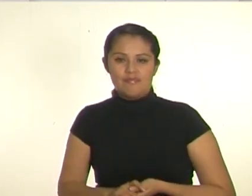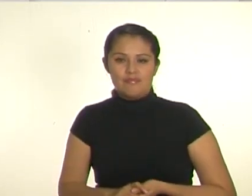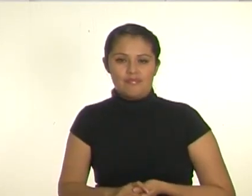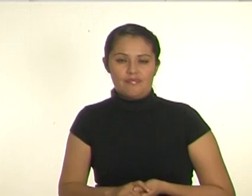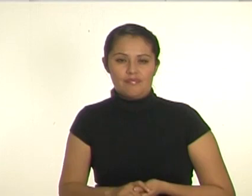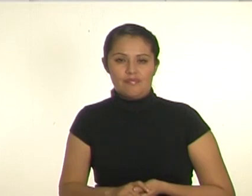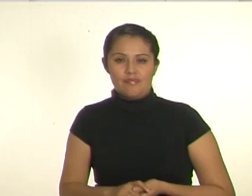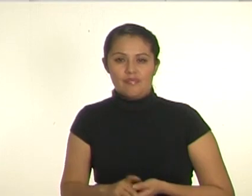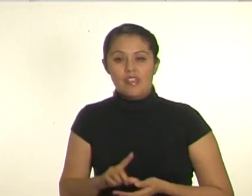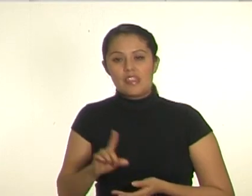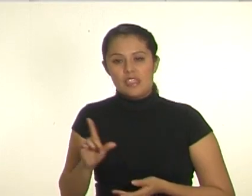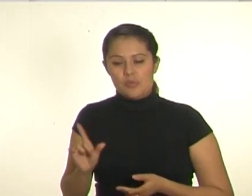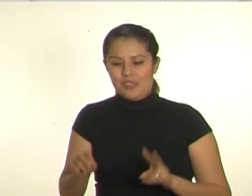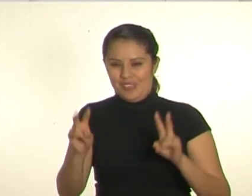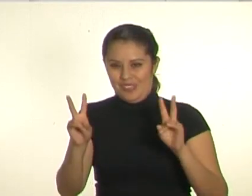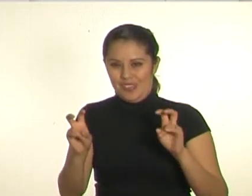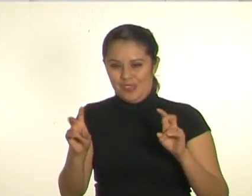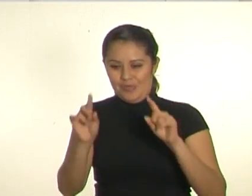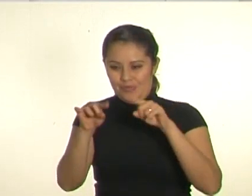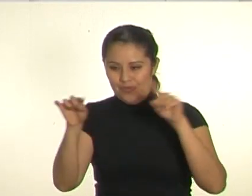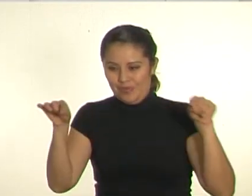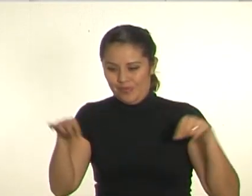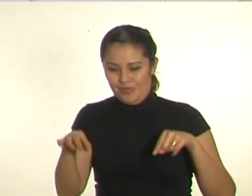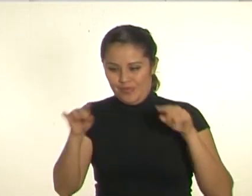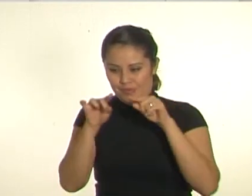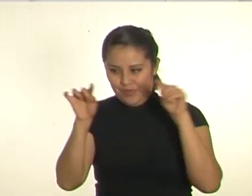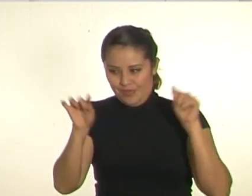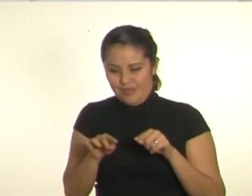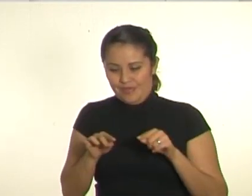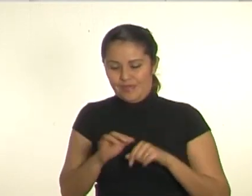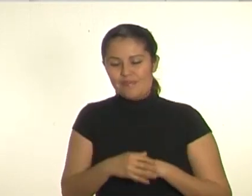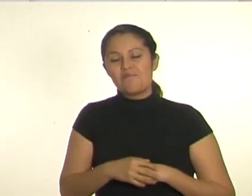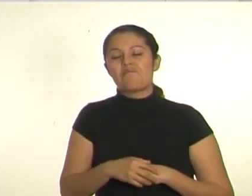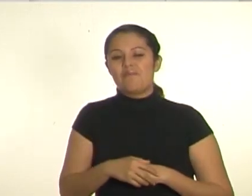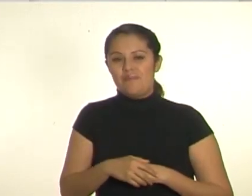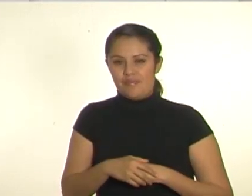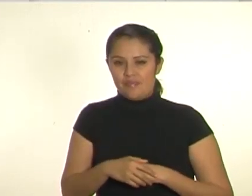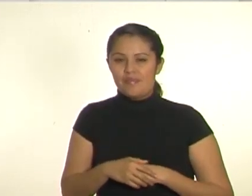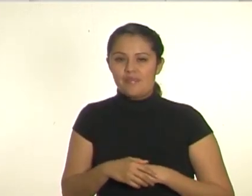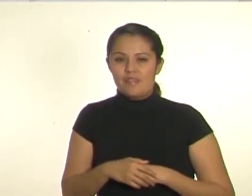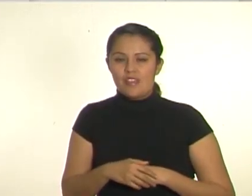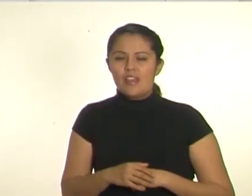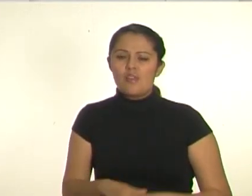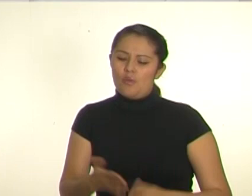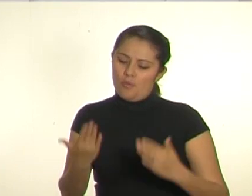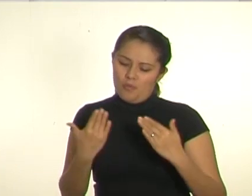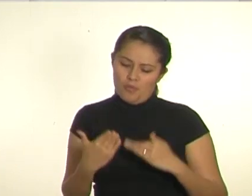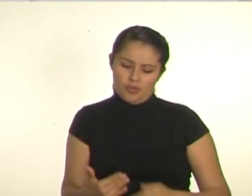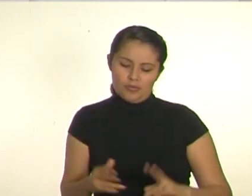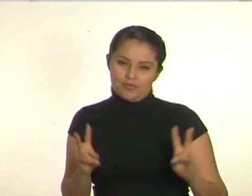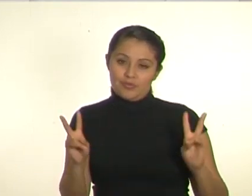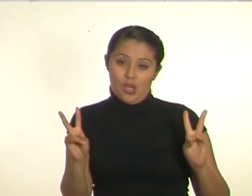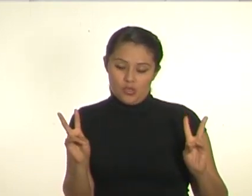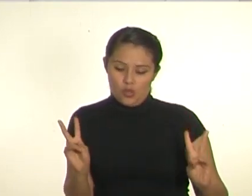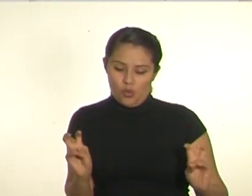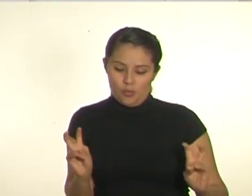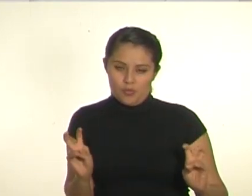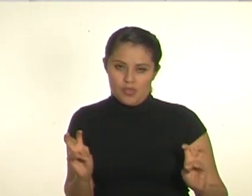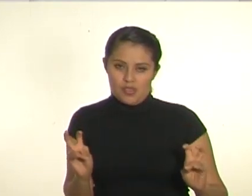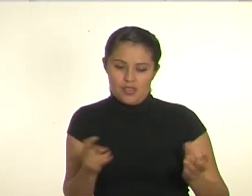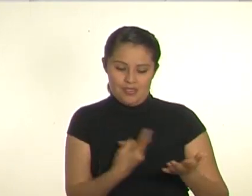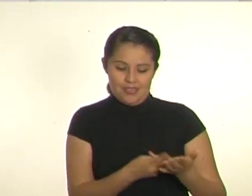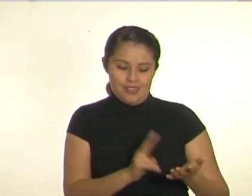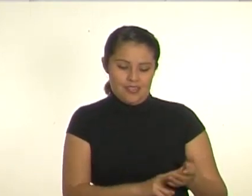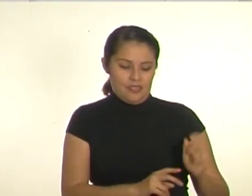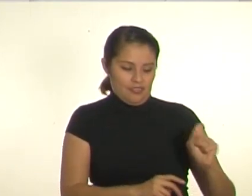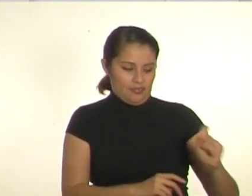comillas españolas, procedemos a las comillas dobles de